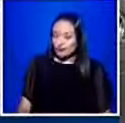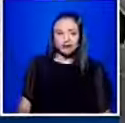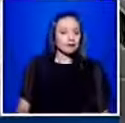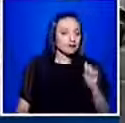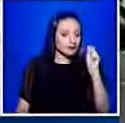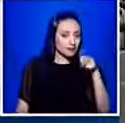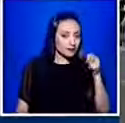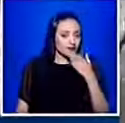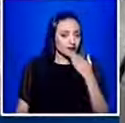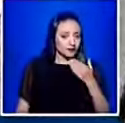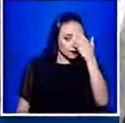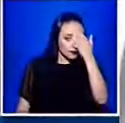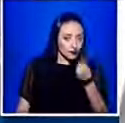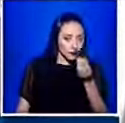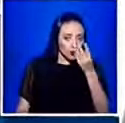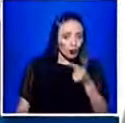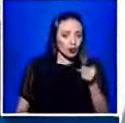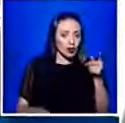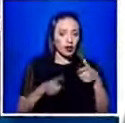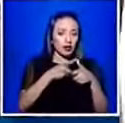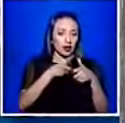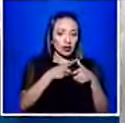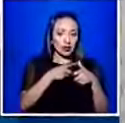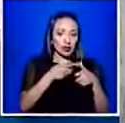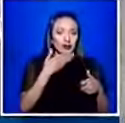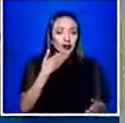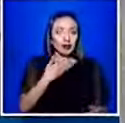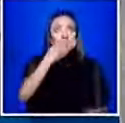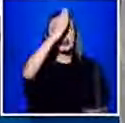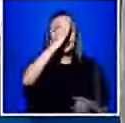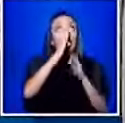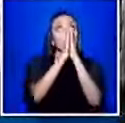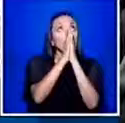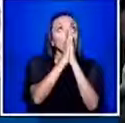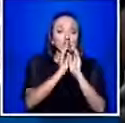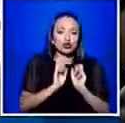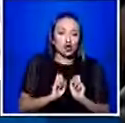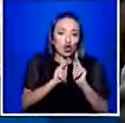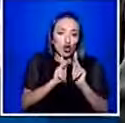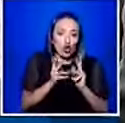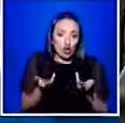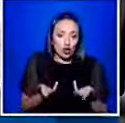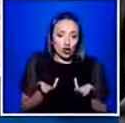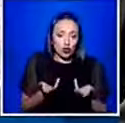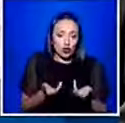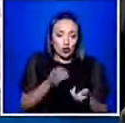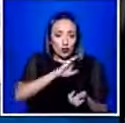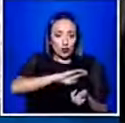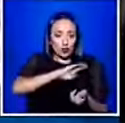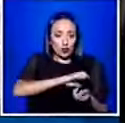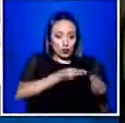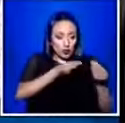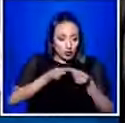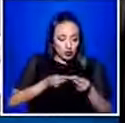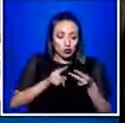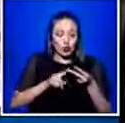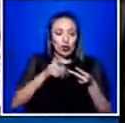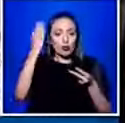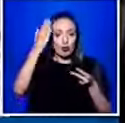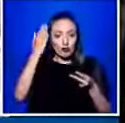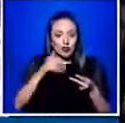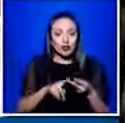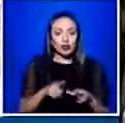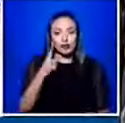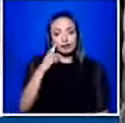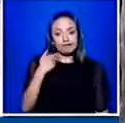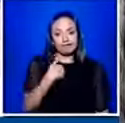buenos días. Como dijo mi compañero, primeramente agradecida a Dios por la oportunidad que nos dará el municipio de Quito, los maestros. Y sí,